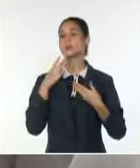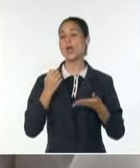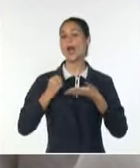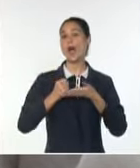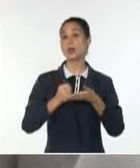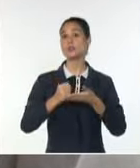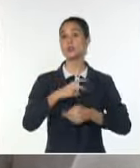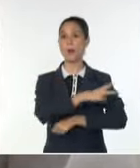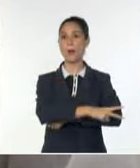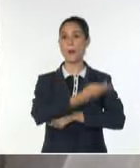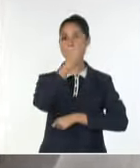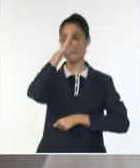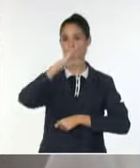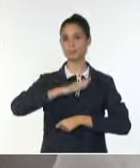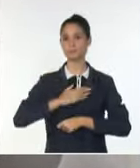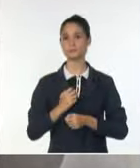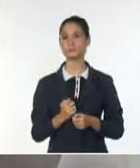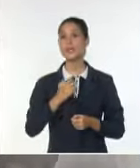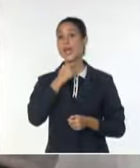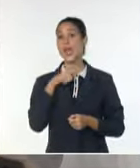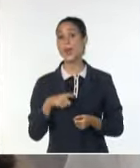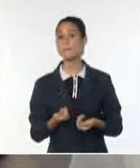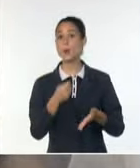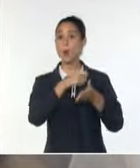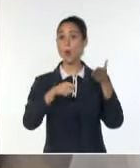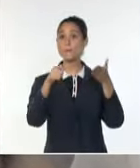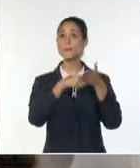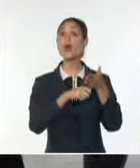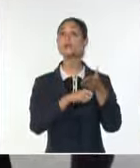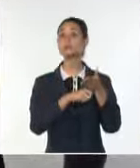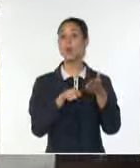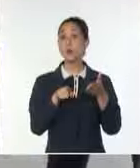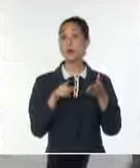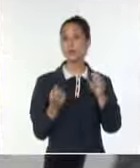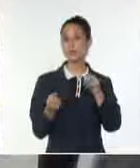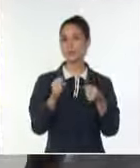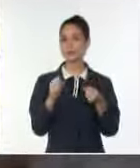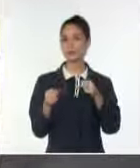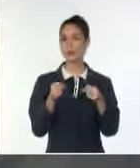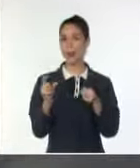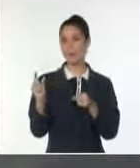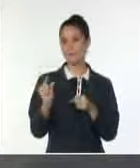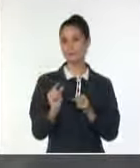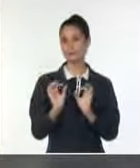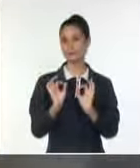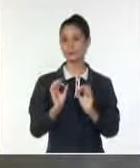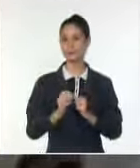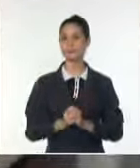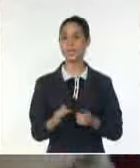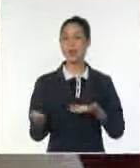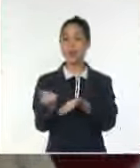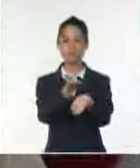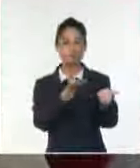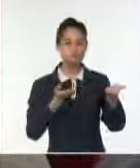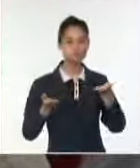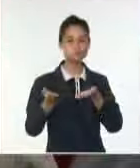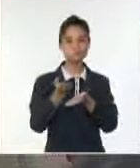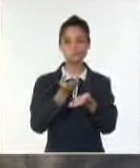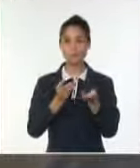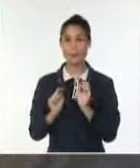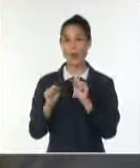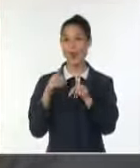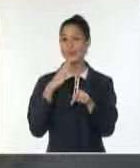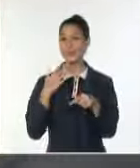que entre mayor potencia teng el panel puede llegar a ahrar un 50% la divisa durante el intercambio con parte de sus 21 trabajadores el